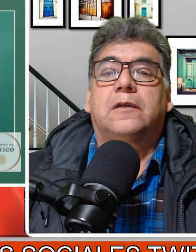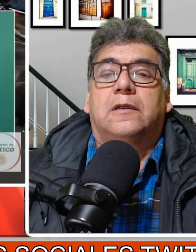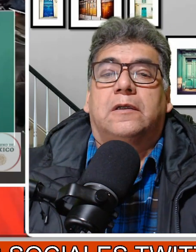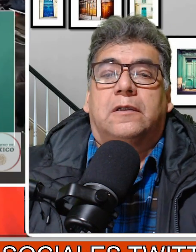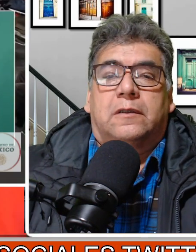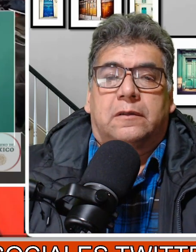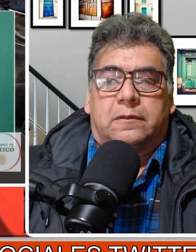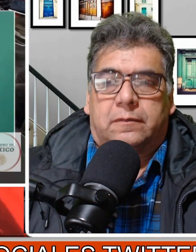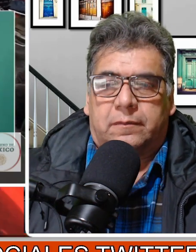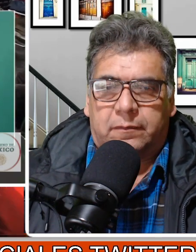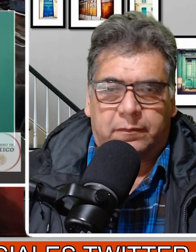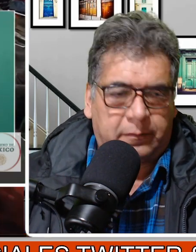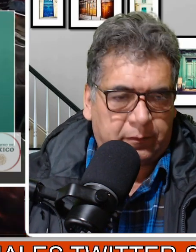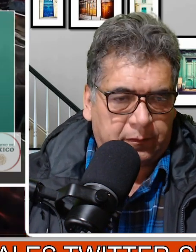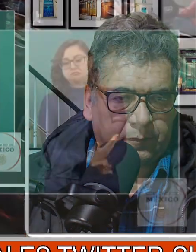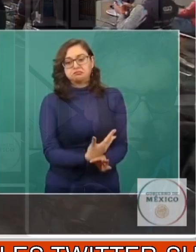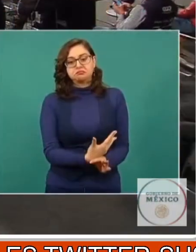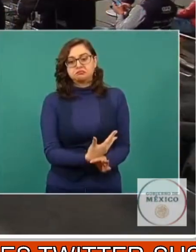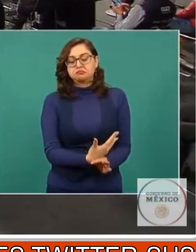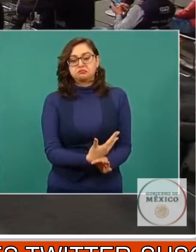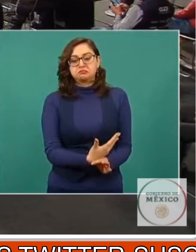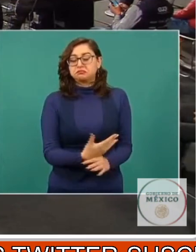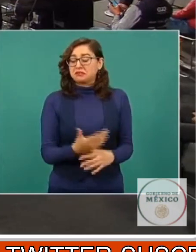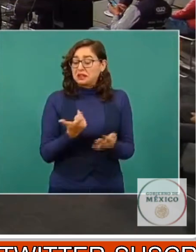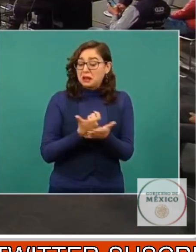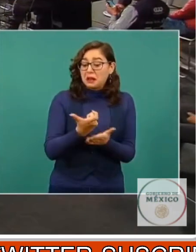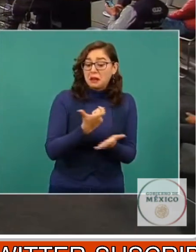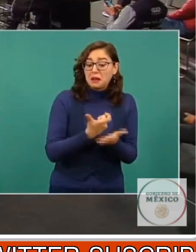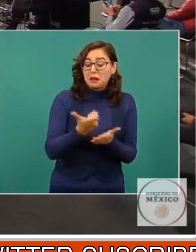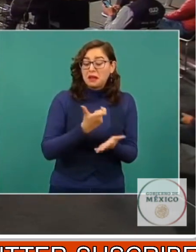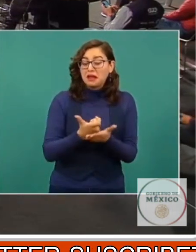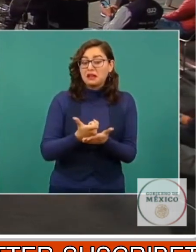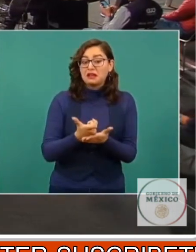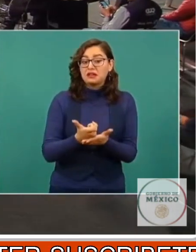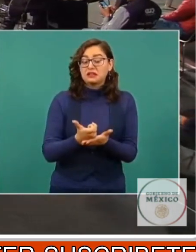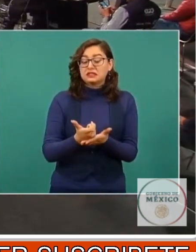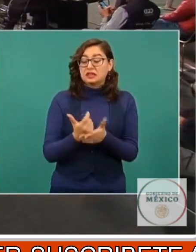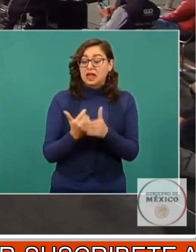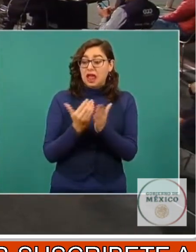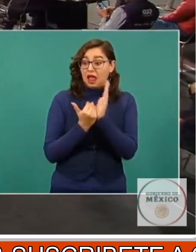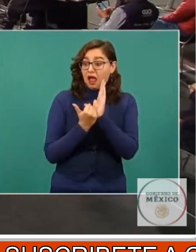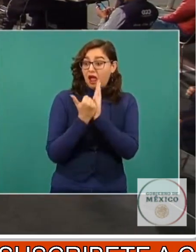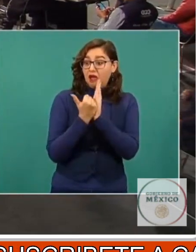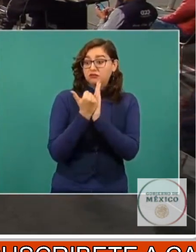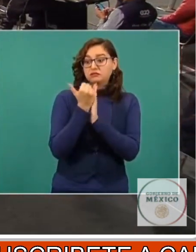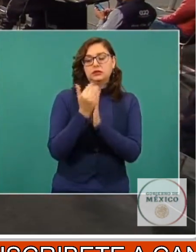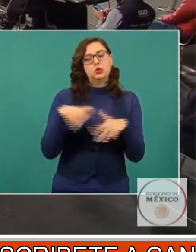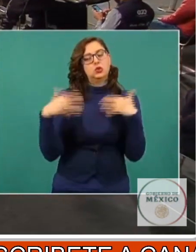el argumento central era que el aumento al salario mínimo ocasionaba